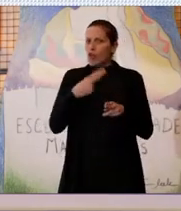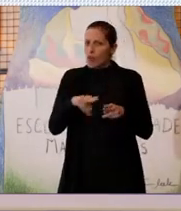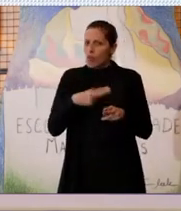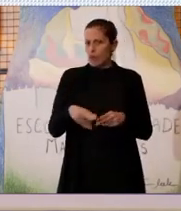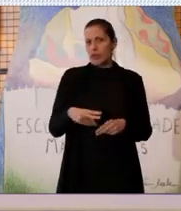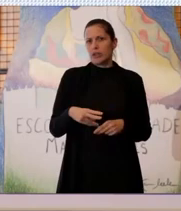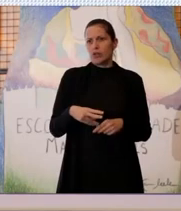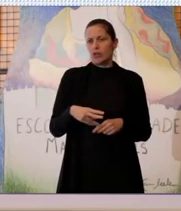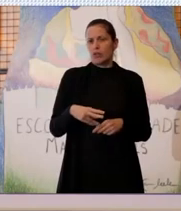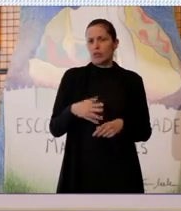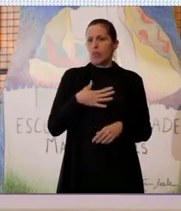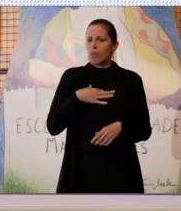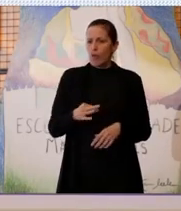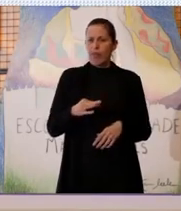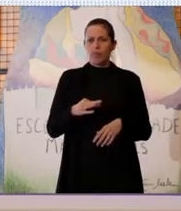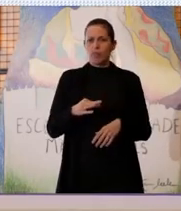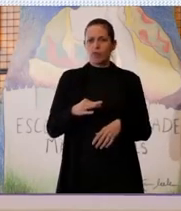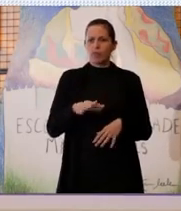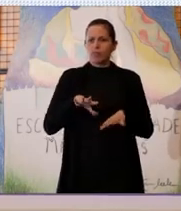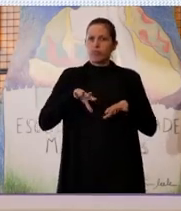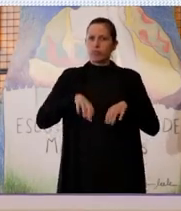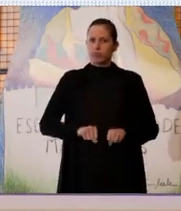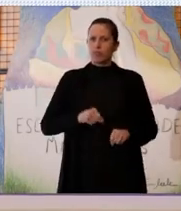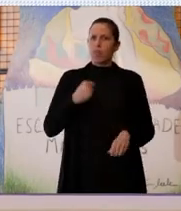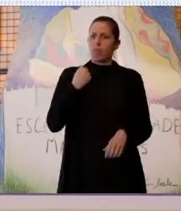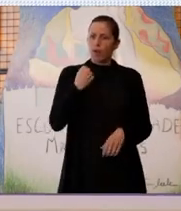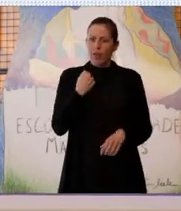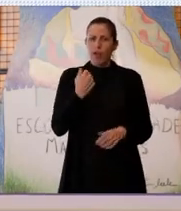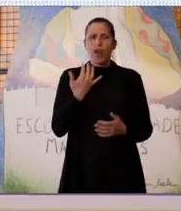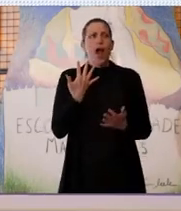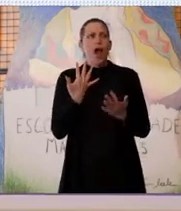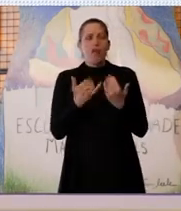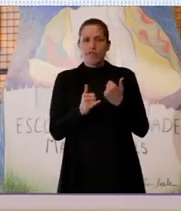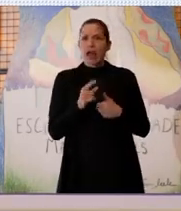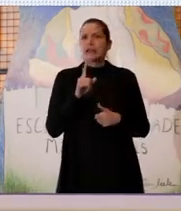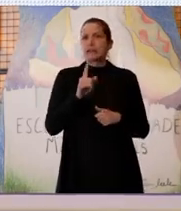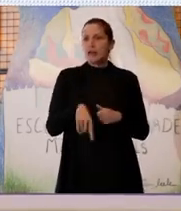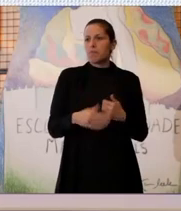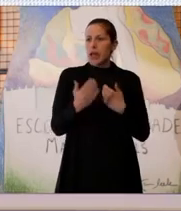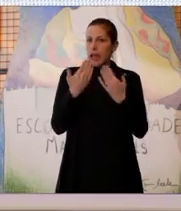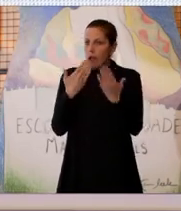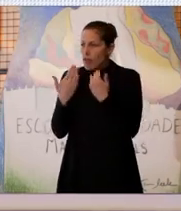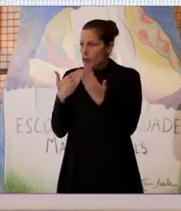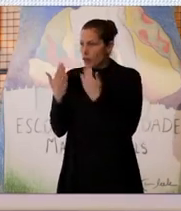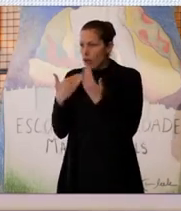espacio ejercemos el poder en el espacio que tenemos nos relacionamos Y empezamos a seguir influyentes